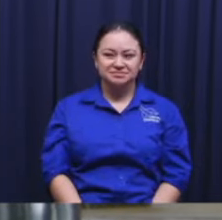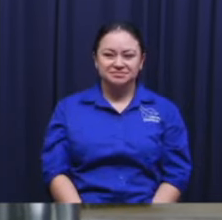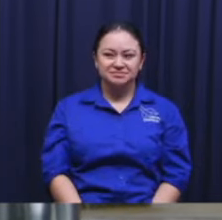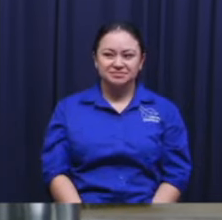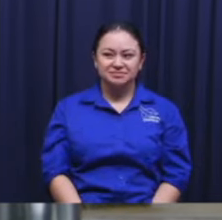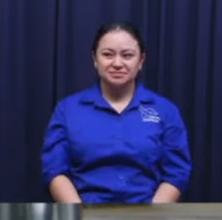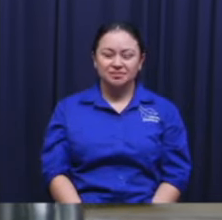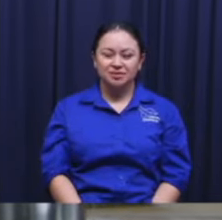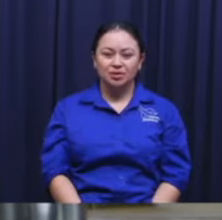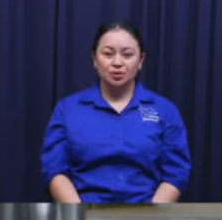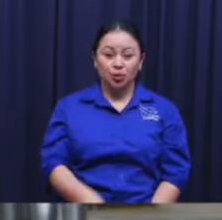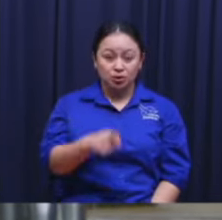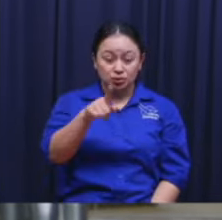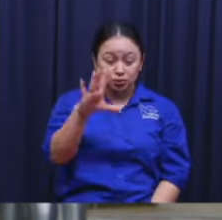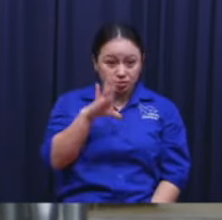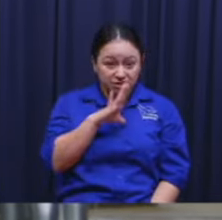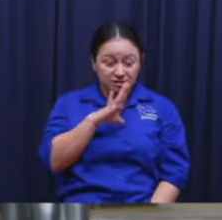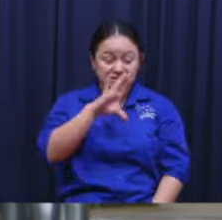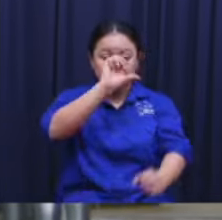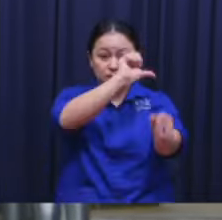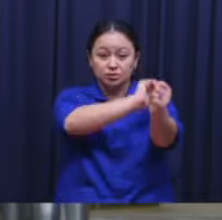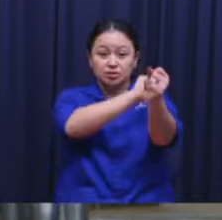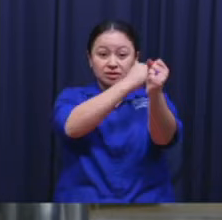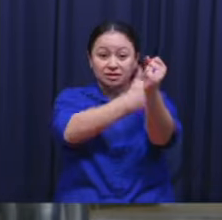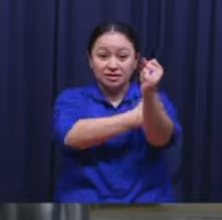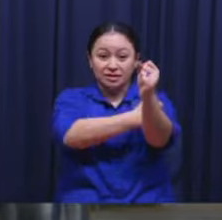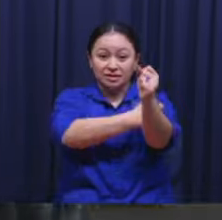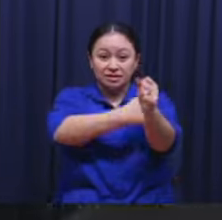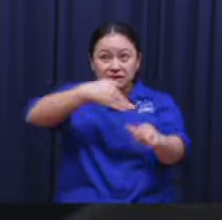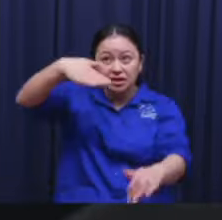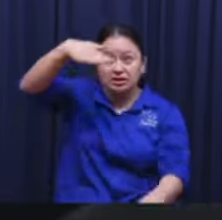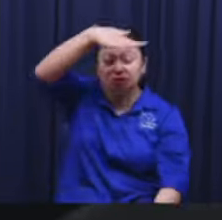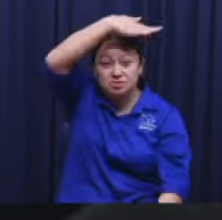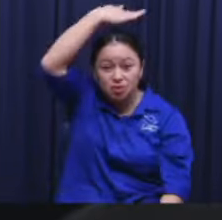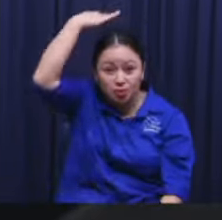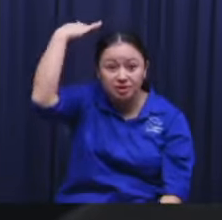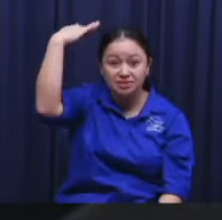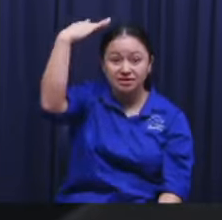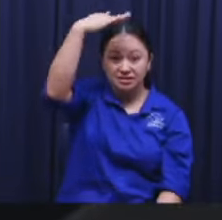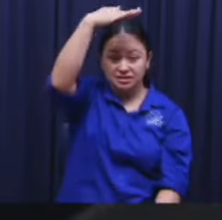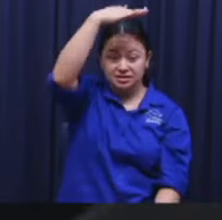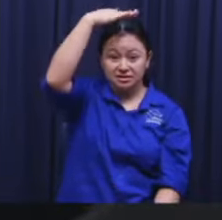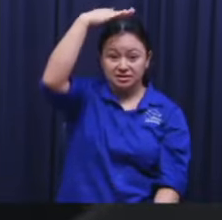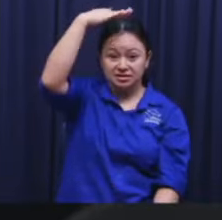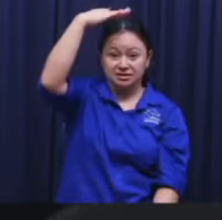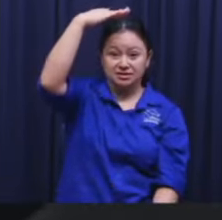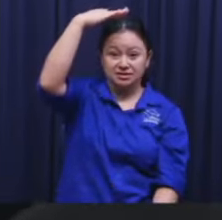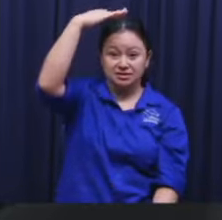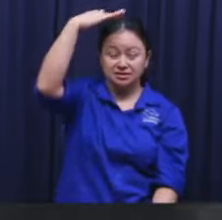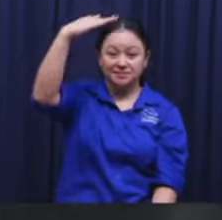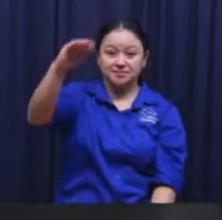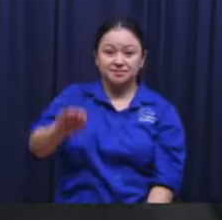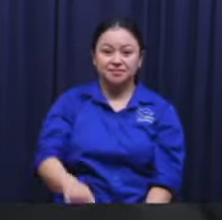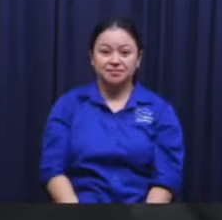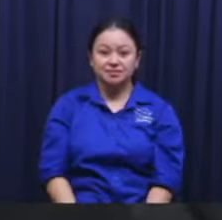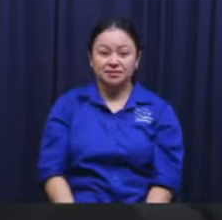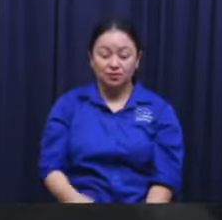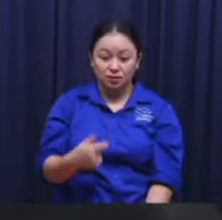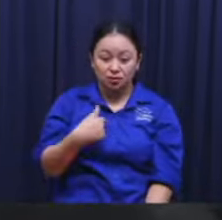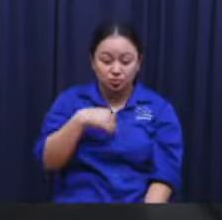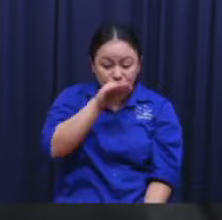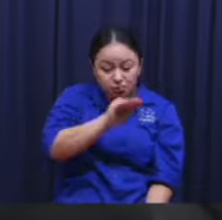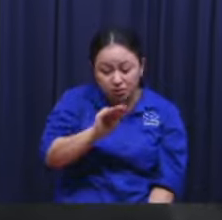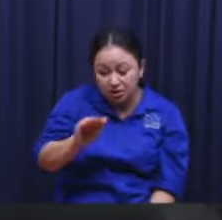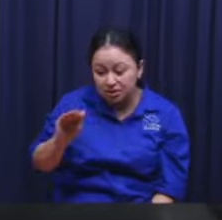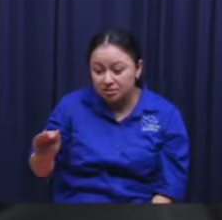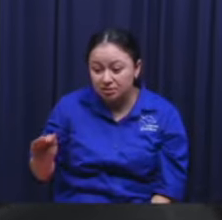O sea que cuando tú tienes una autoridad encima de ti, pero hermano, si cuando era pequeñito me lo enseñaron, ni